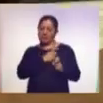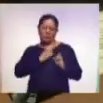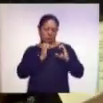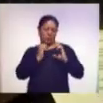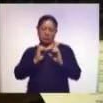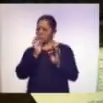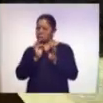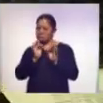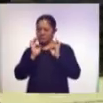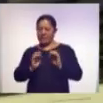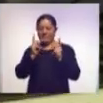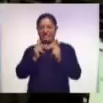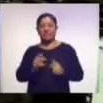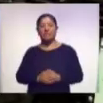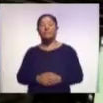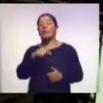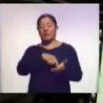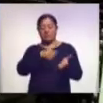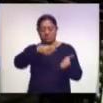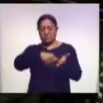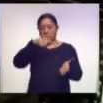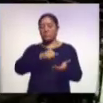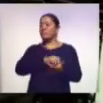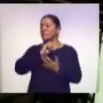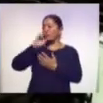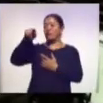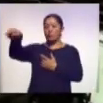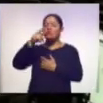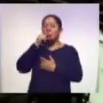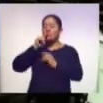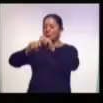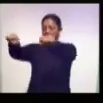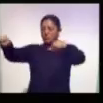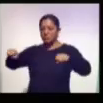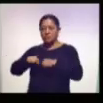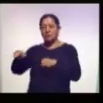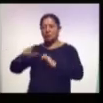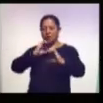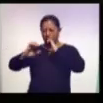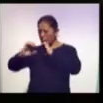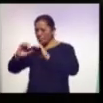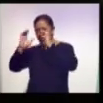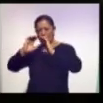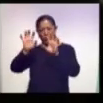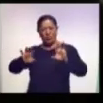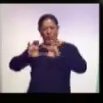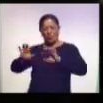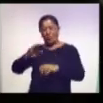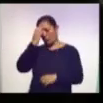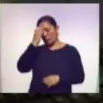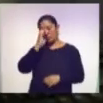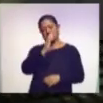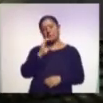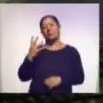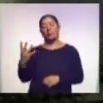aplicación de botón de pánico enviará una alerta directa al Centro de Comando, Control, Comunicaciones y Cómputo, mejor conocido como